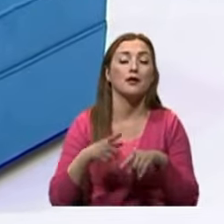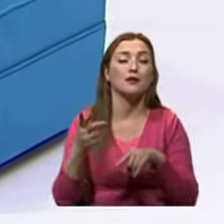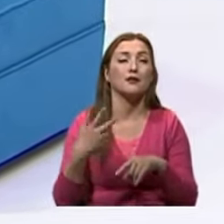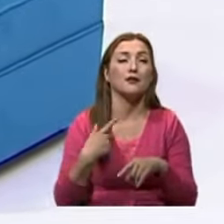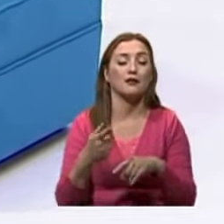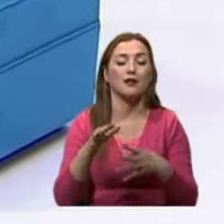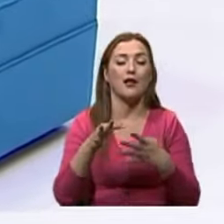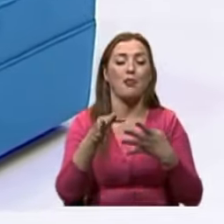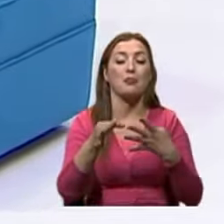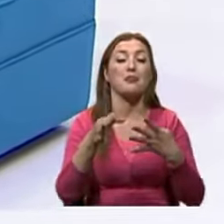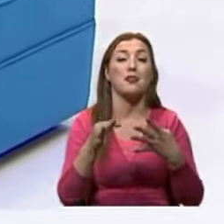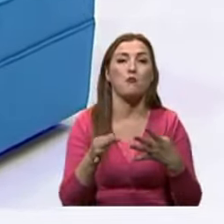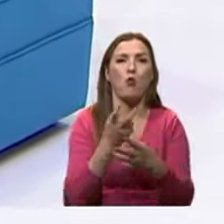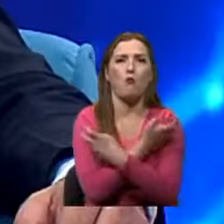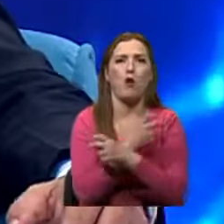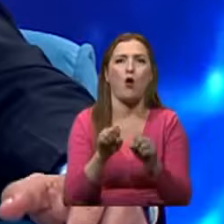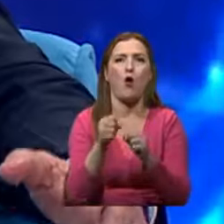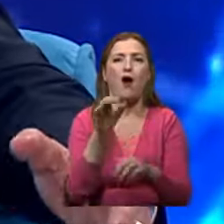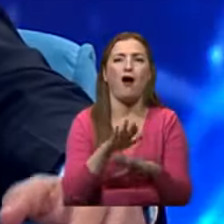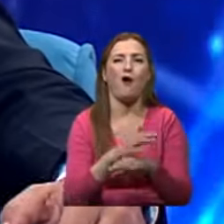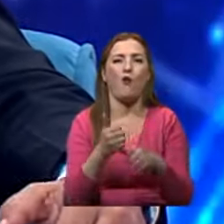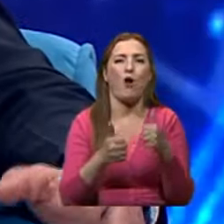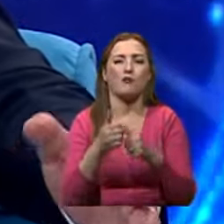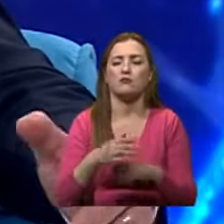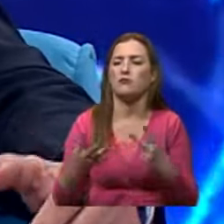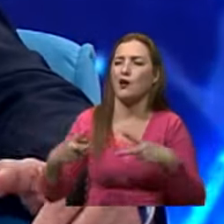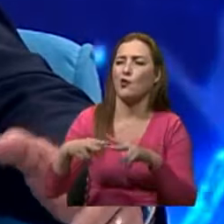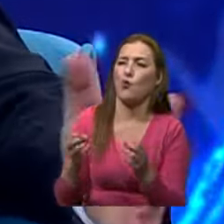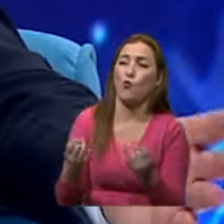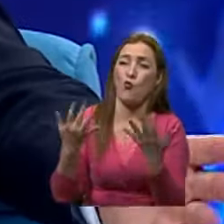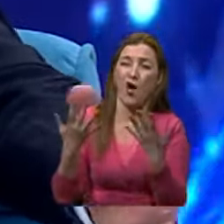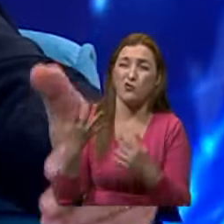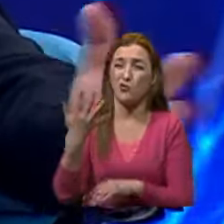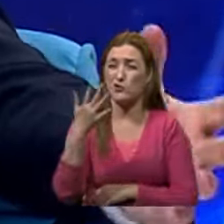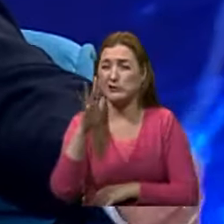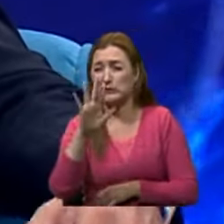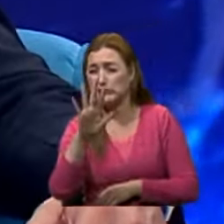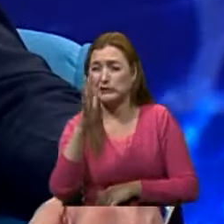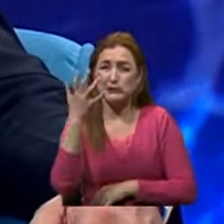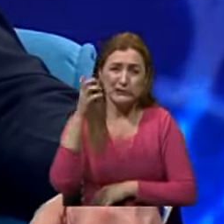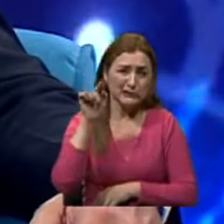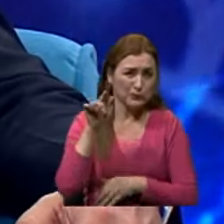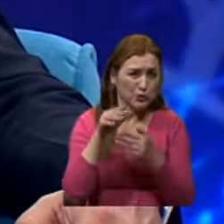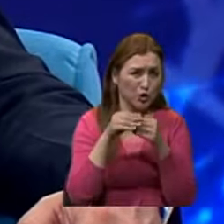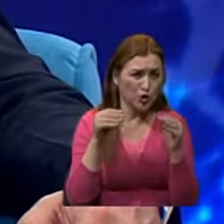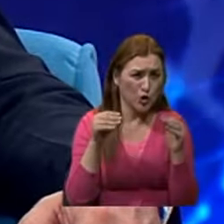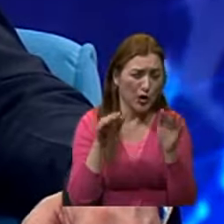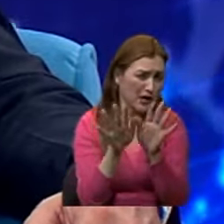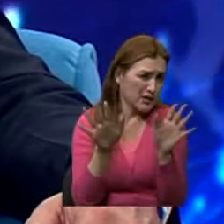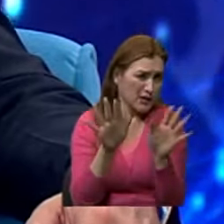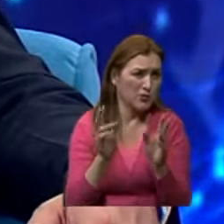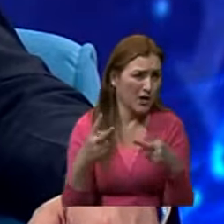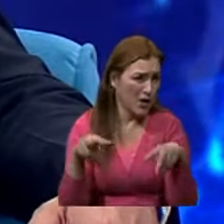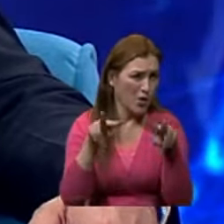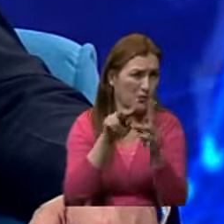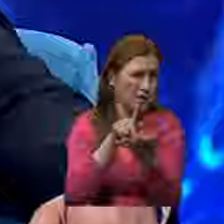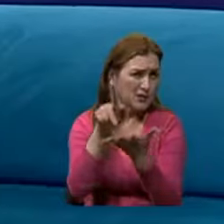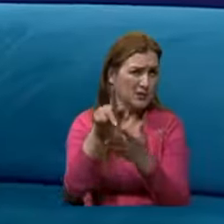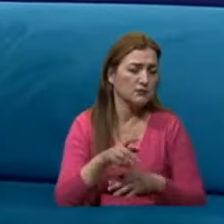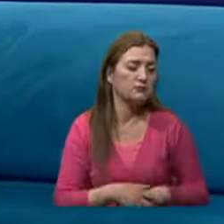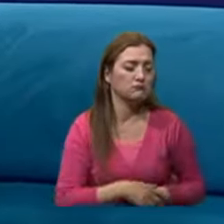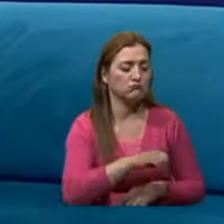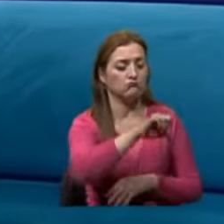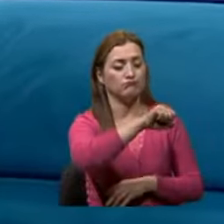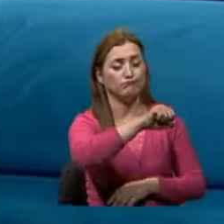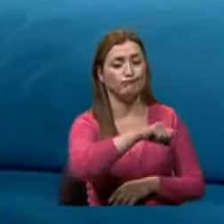de fractura. Correcto. Y en verdad el precio súper rápido puede ir entre 5 a 15 mil dólares en general estas prótesis. Sí, totalmente.